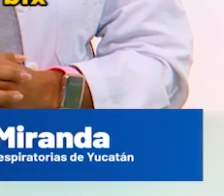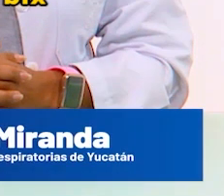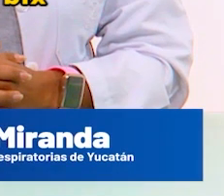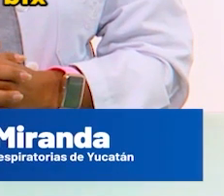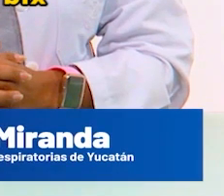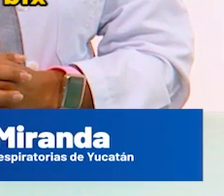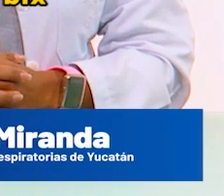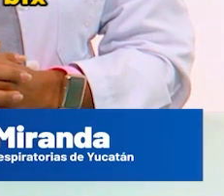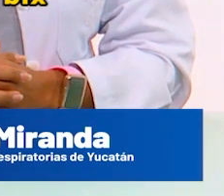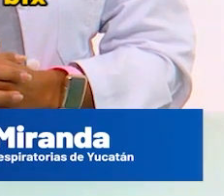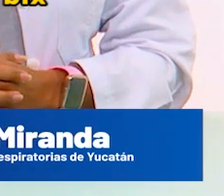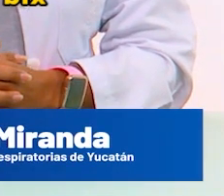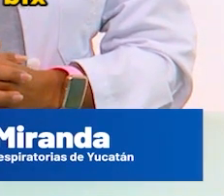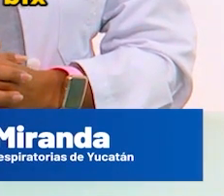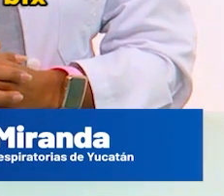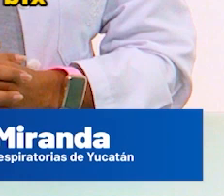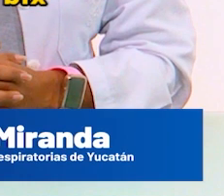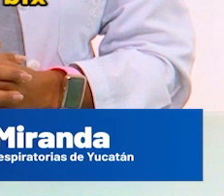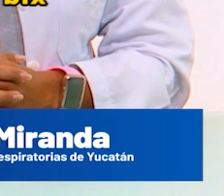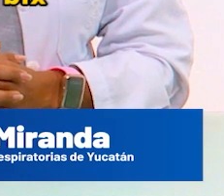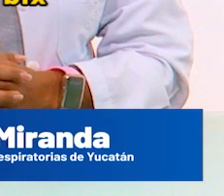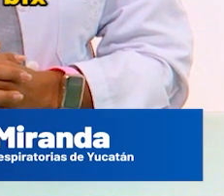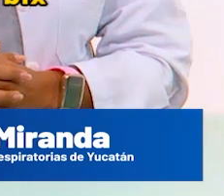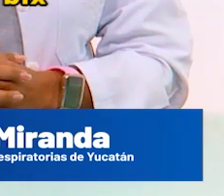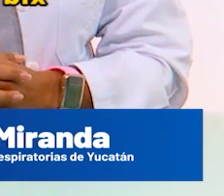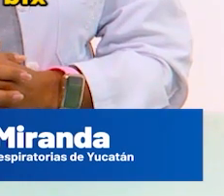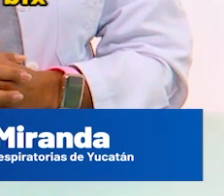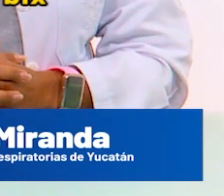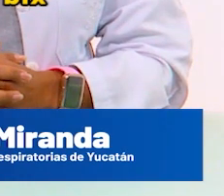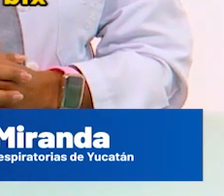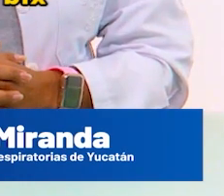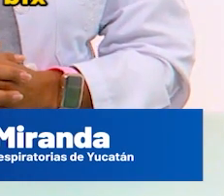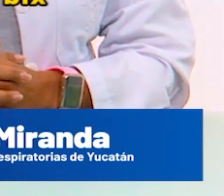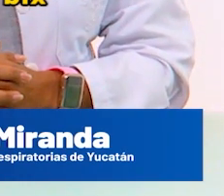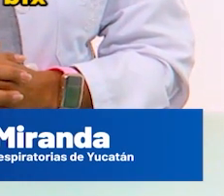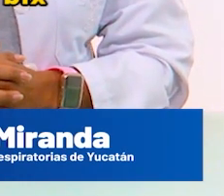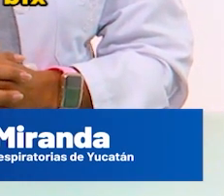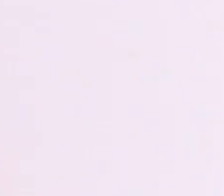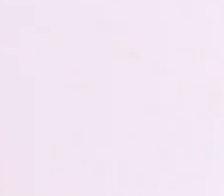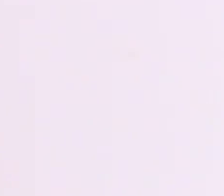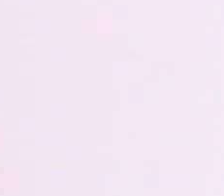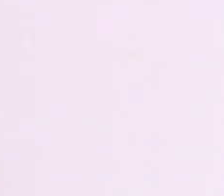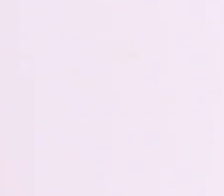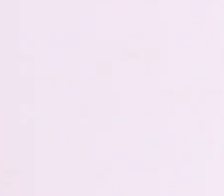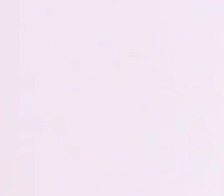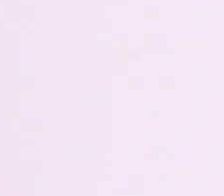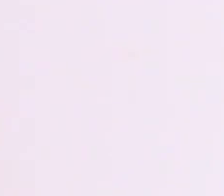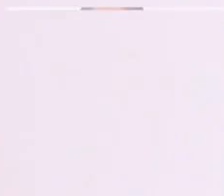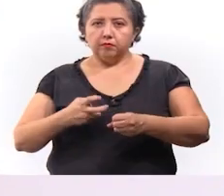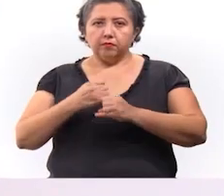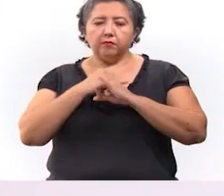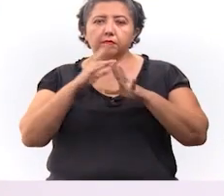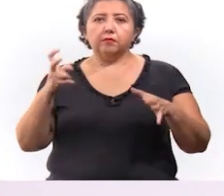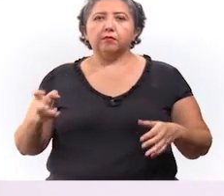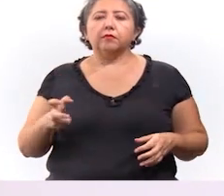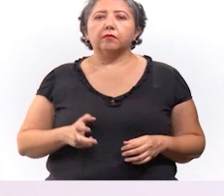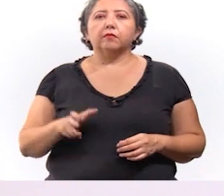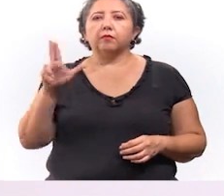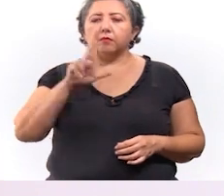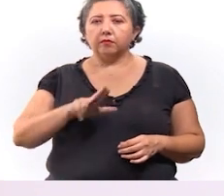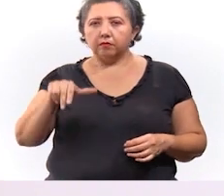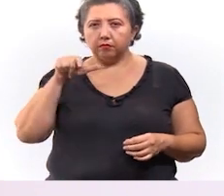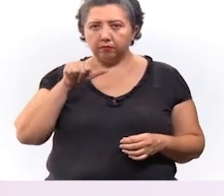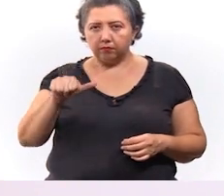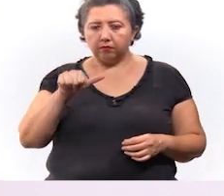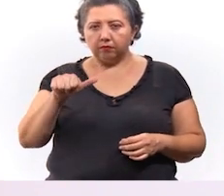Buenas tardes. Nos permitimos dar el informe diario relacionado con el COVID-19. Adelante, doctora. Gracias, doctora. Buenas tardes. Este es el parte médico de este